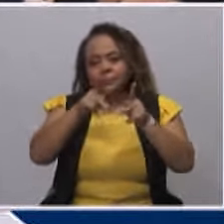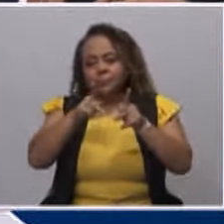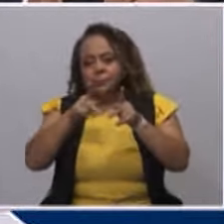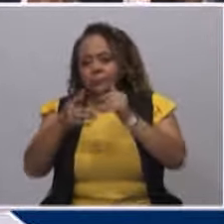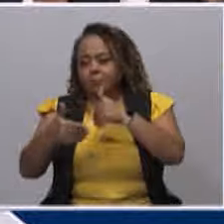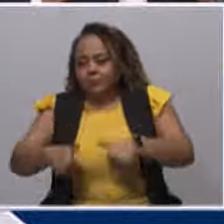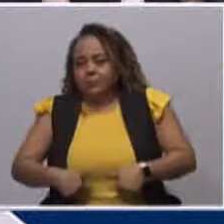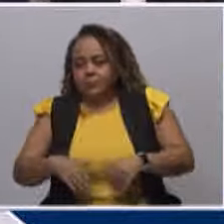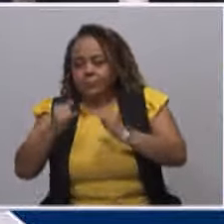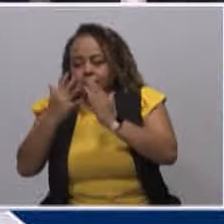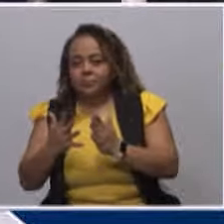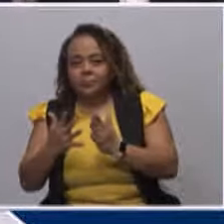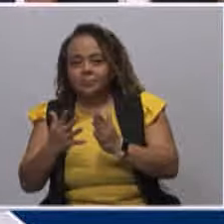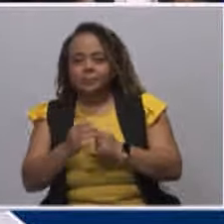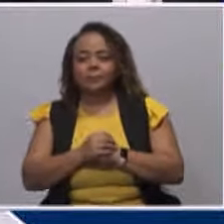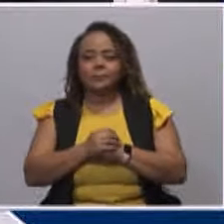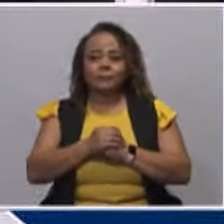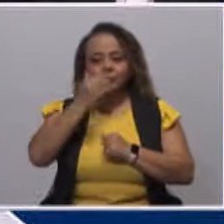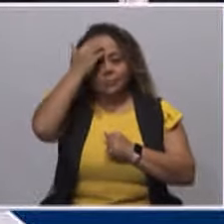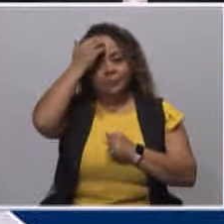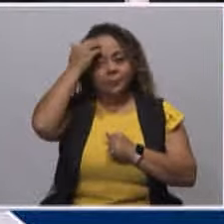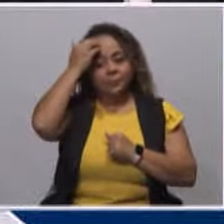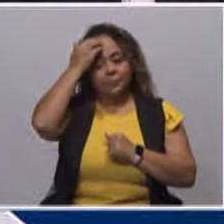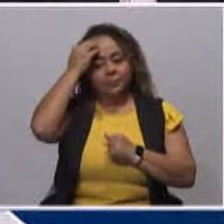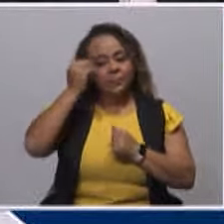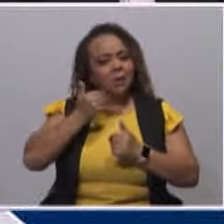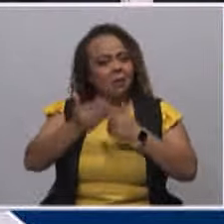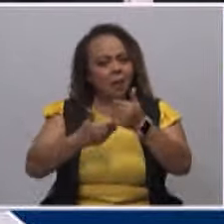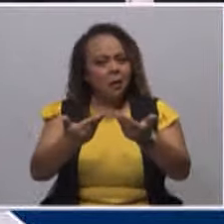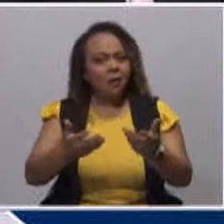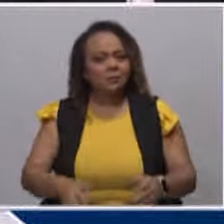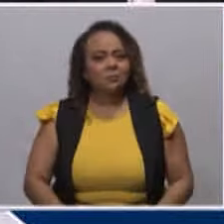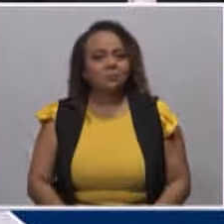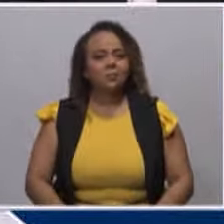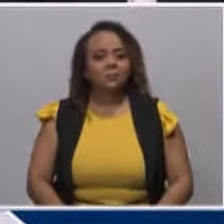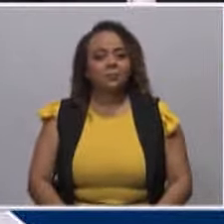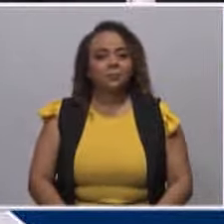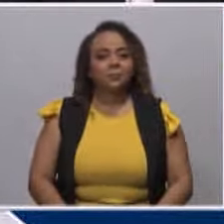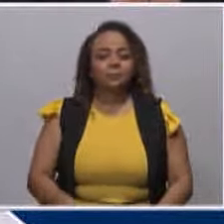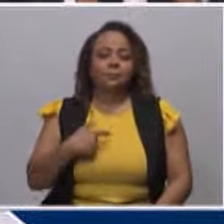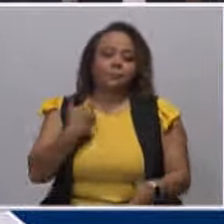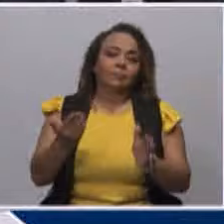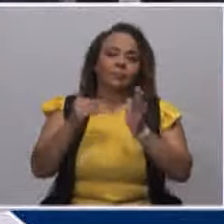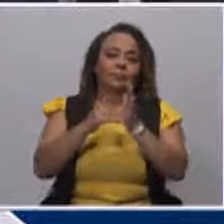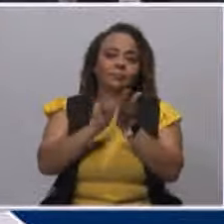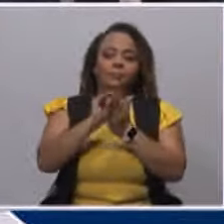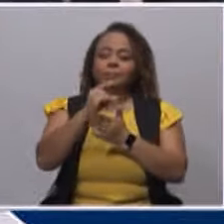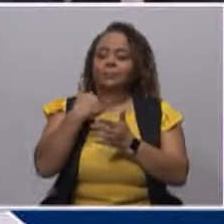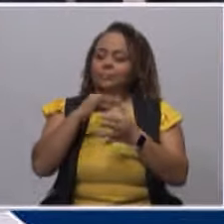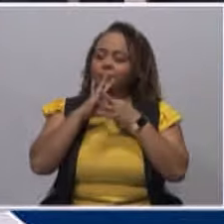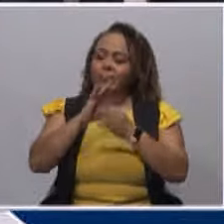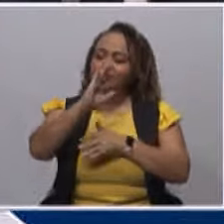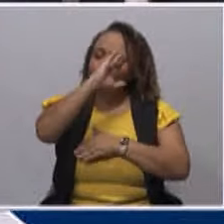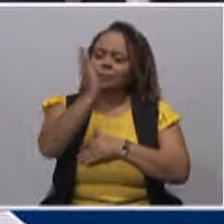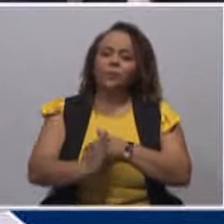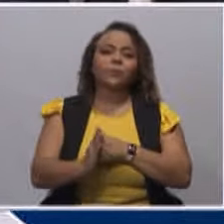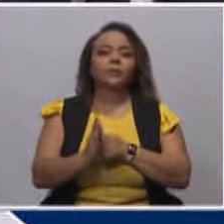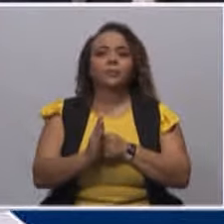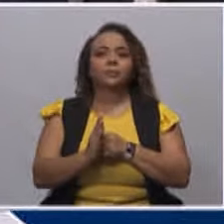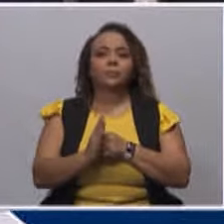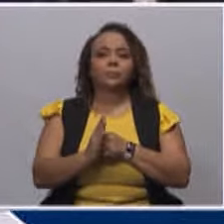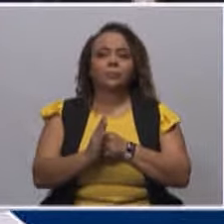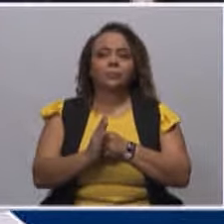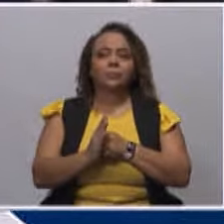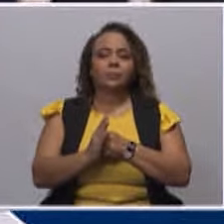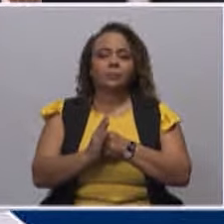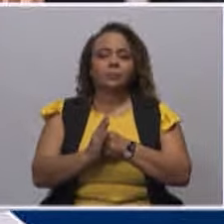técnico jugadores Eh pues es llevadera eh reitero que esto no tiene que ver nunca Ni